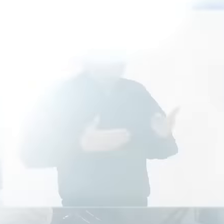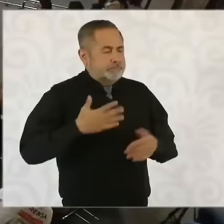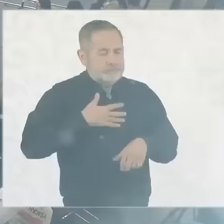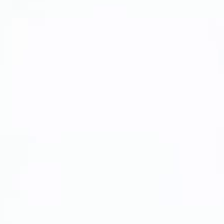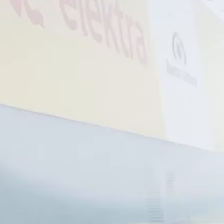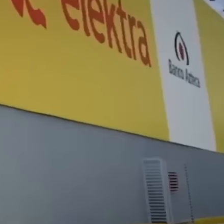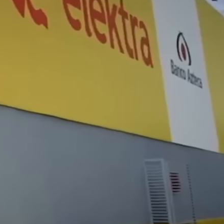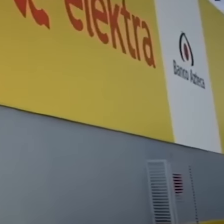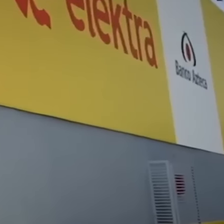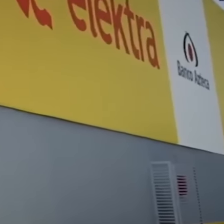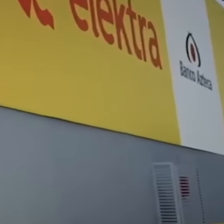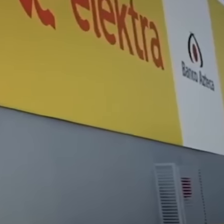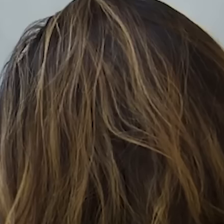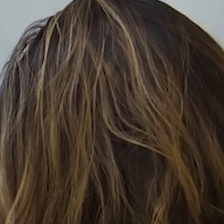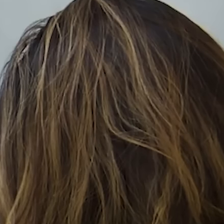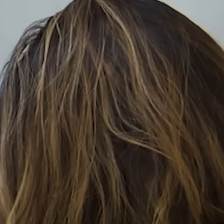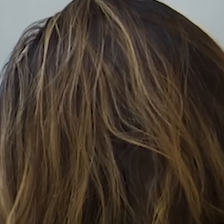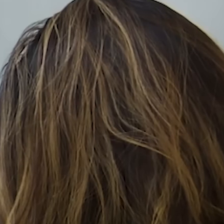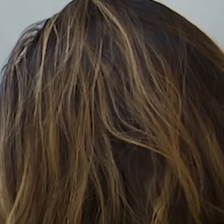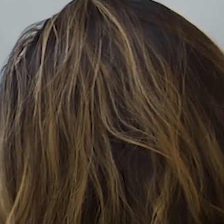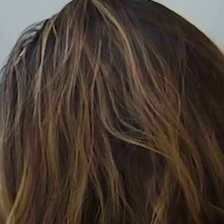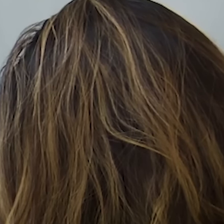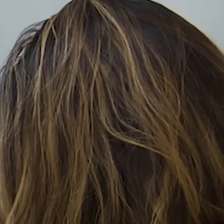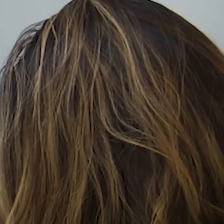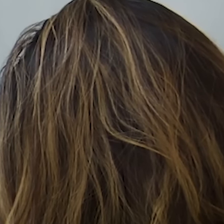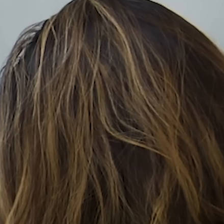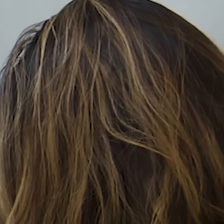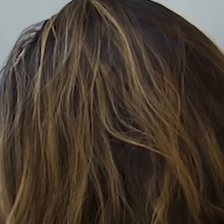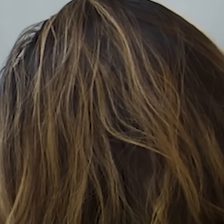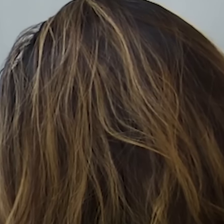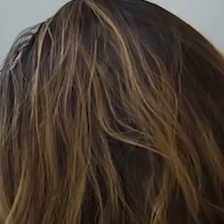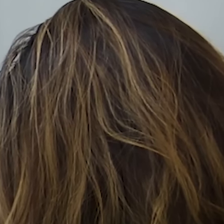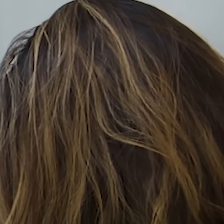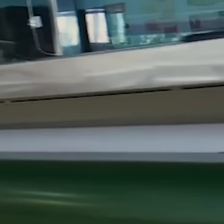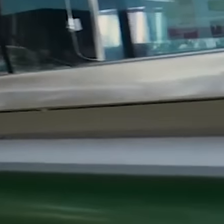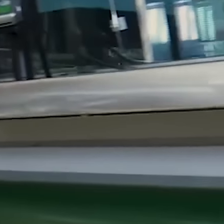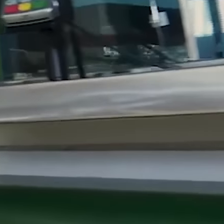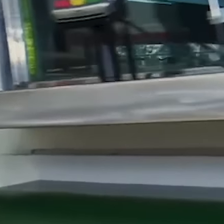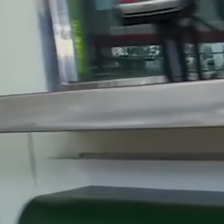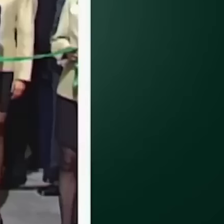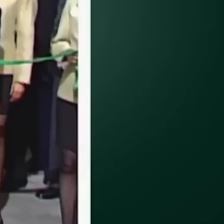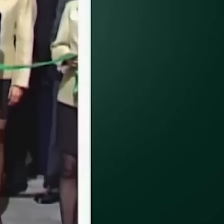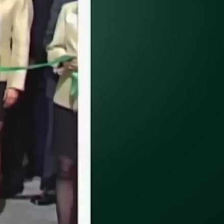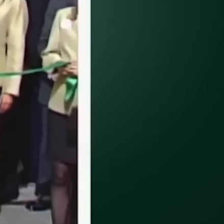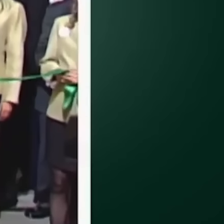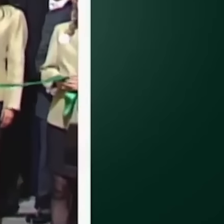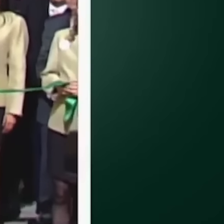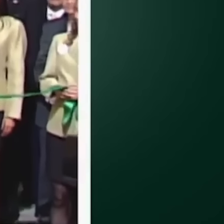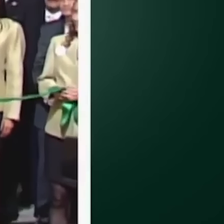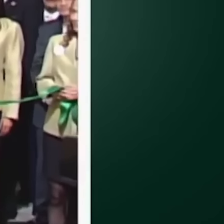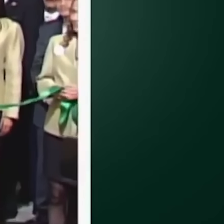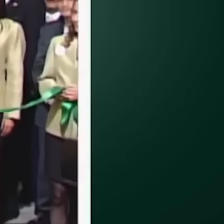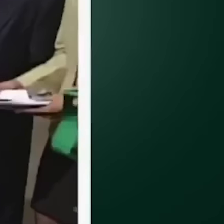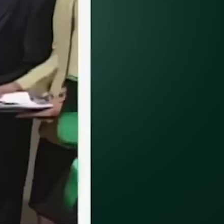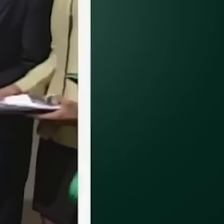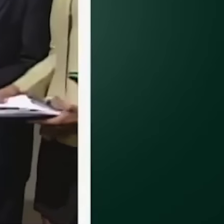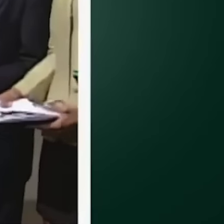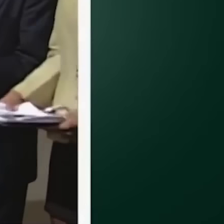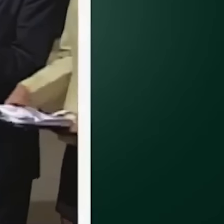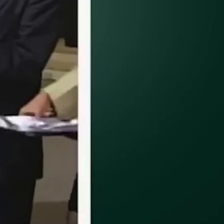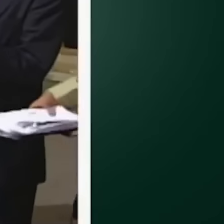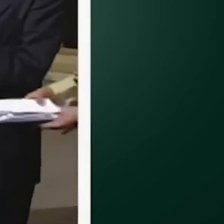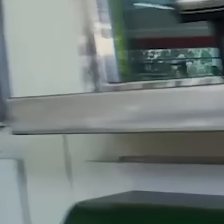que Banco Azteca está fuera de la recaudación de impuestos en todo el territorio nacional. En los años anteriores, los gobiernos del PRI y